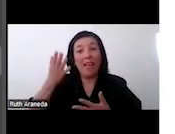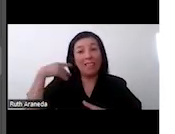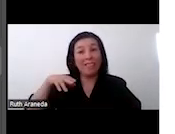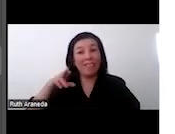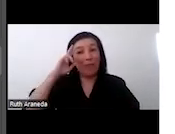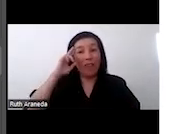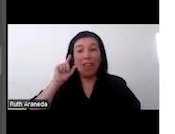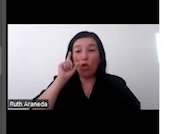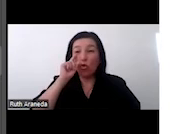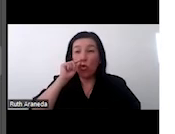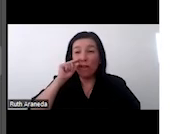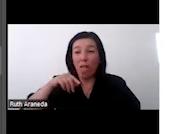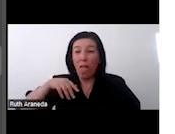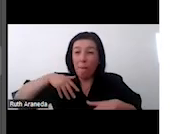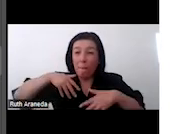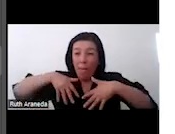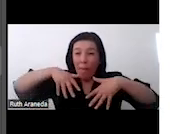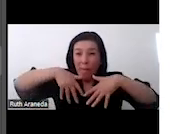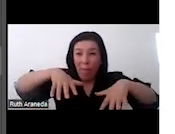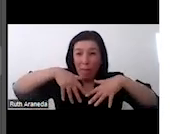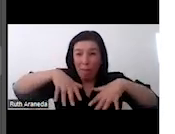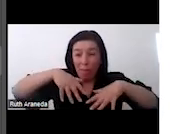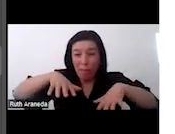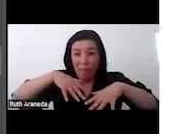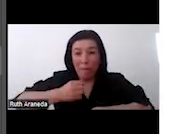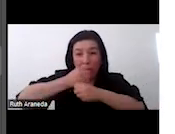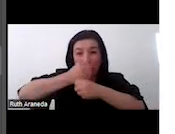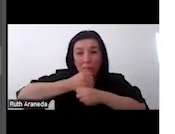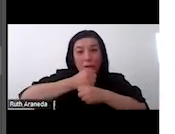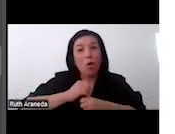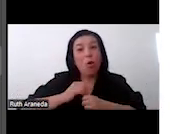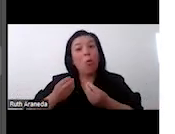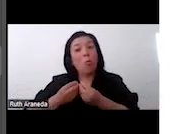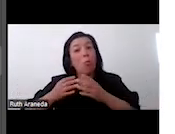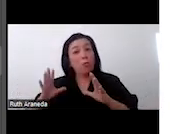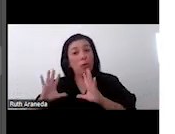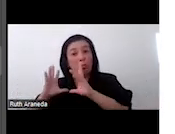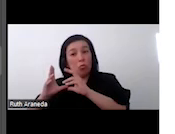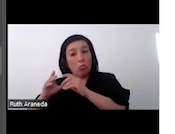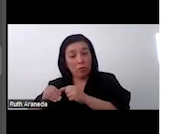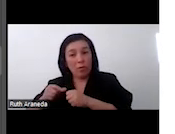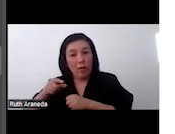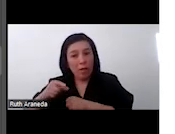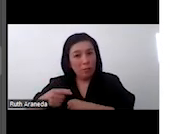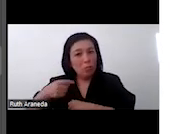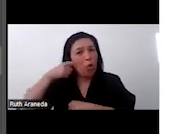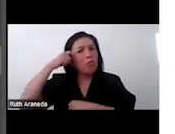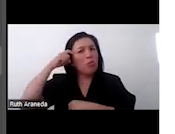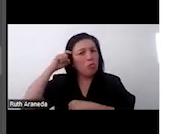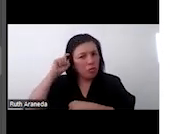bien importante, que es que, bueno, muchas agrupaciones empiezan a tomar más